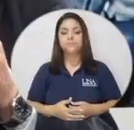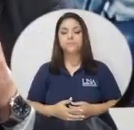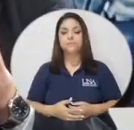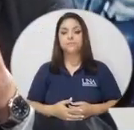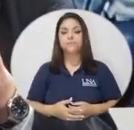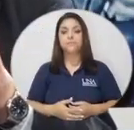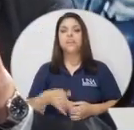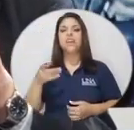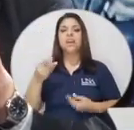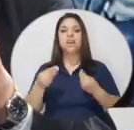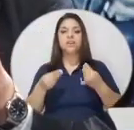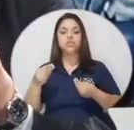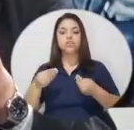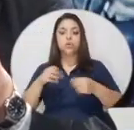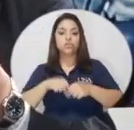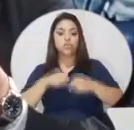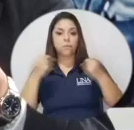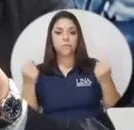medida,